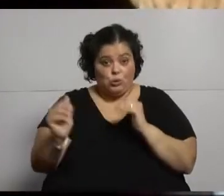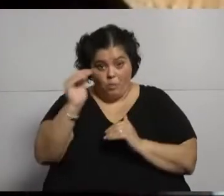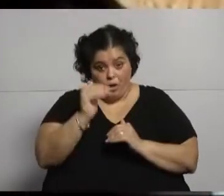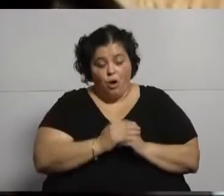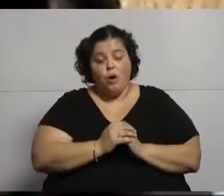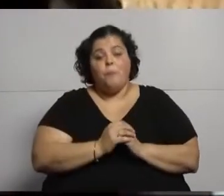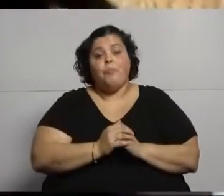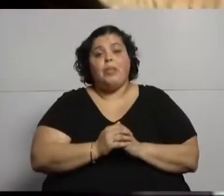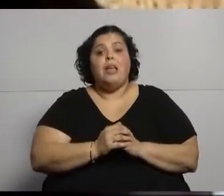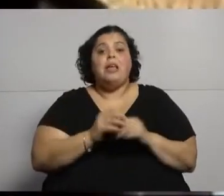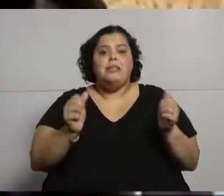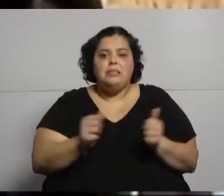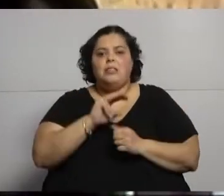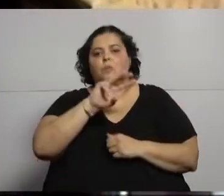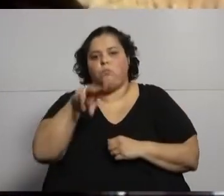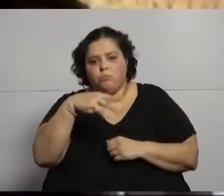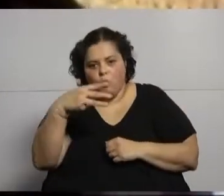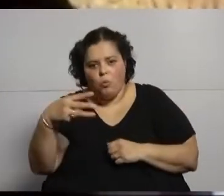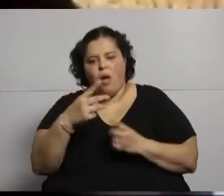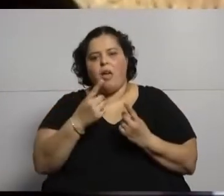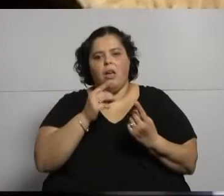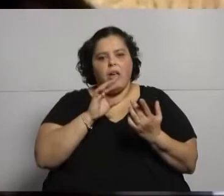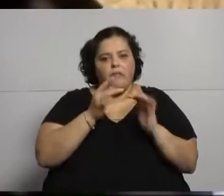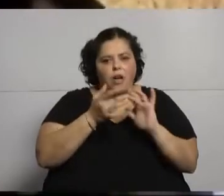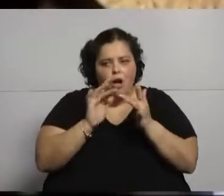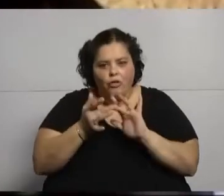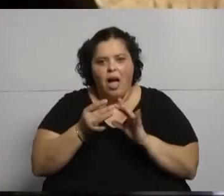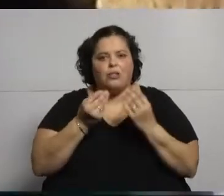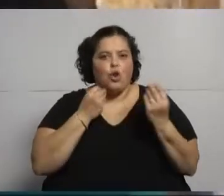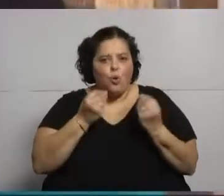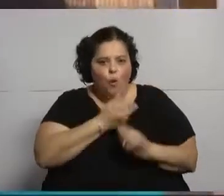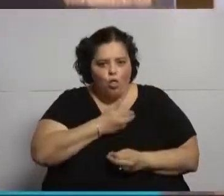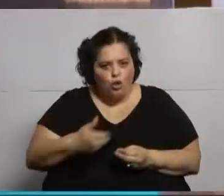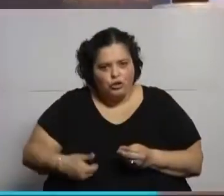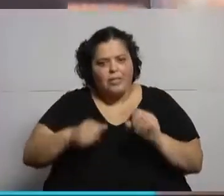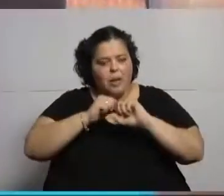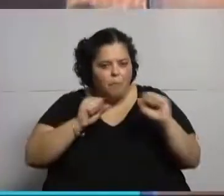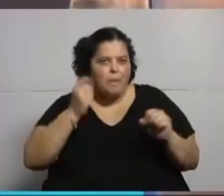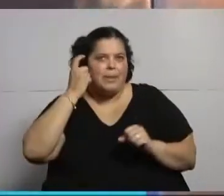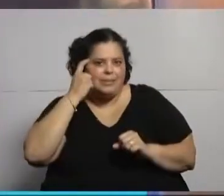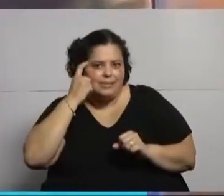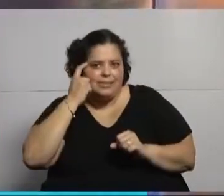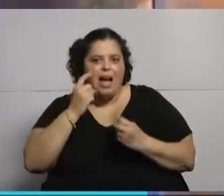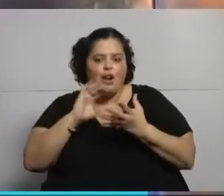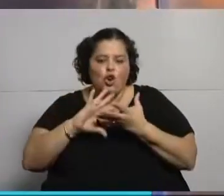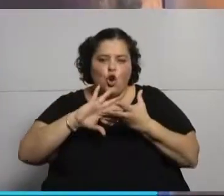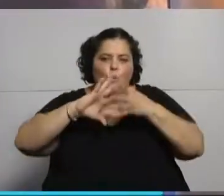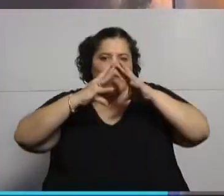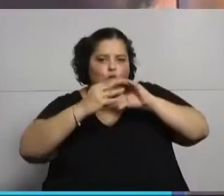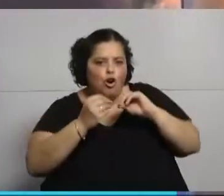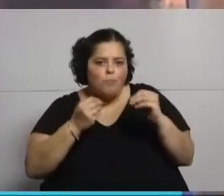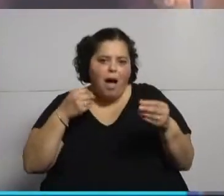páginas digitales reconectar, que cada docente pudiera encontrar su propia manera de pensar esa aproximación